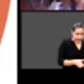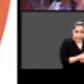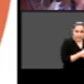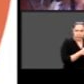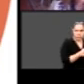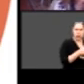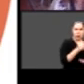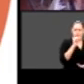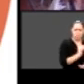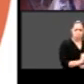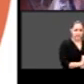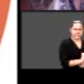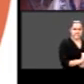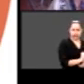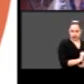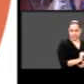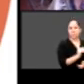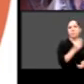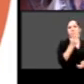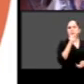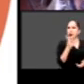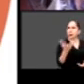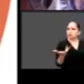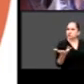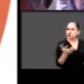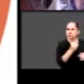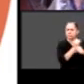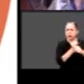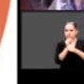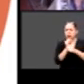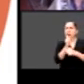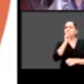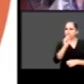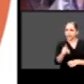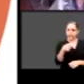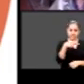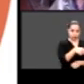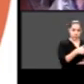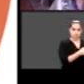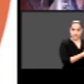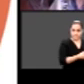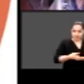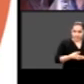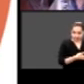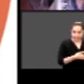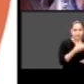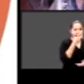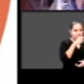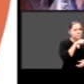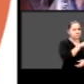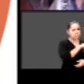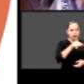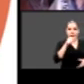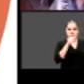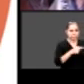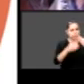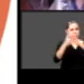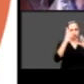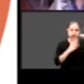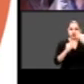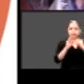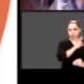válido para los bebés hoy sabemos que por eso aquí dice lo que el alumno ya sabe entonces los que somos maestros